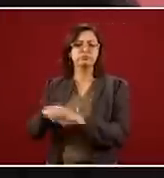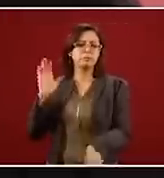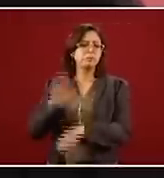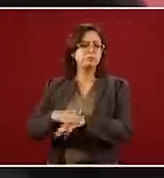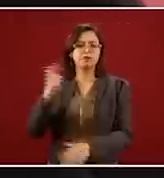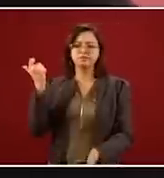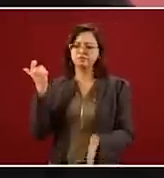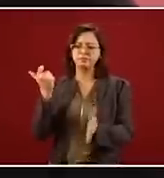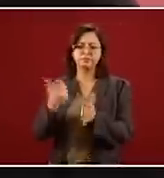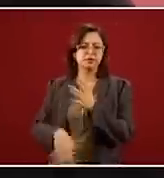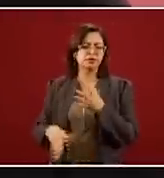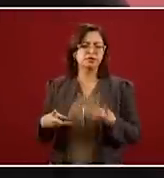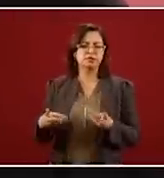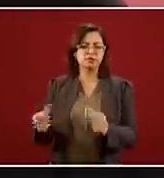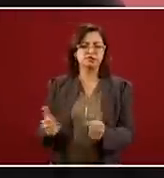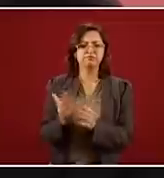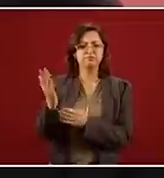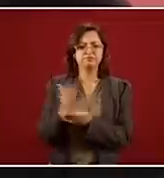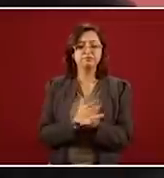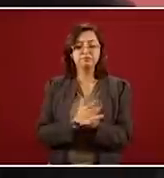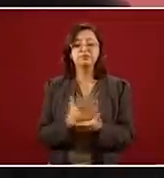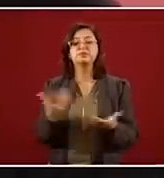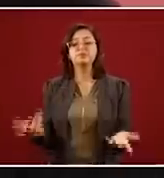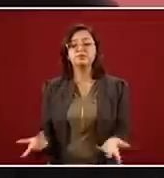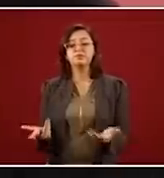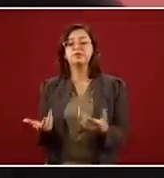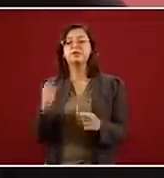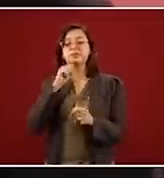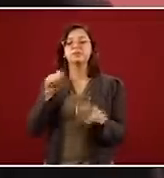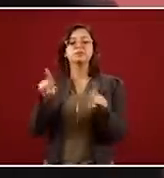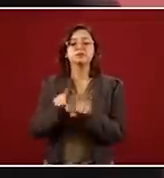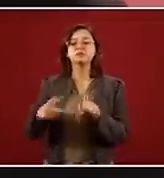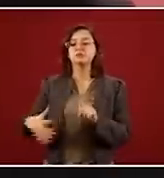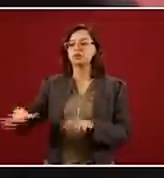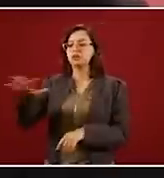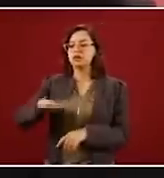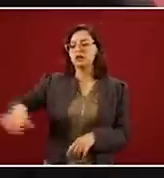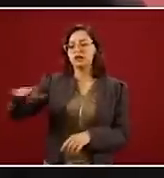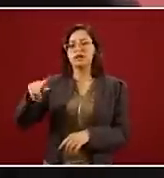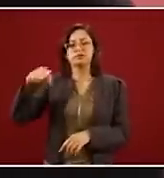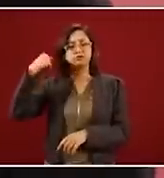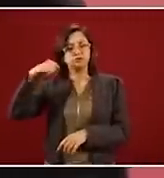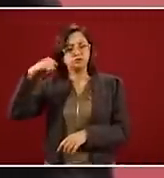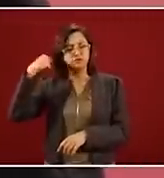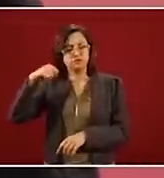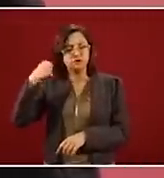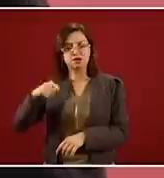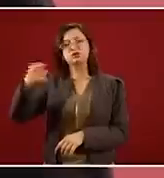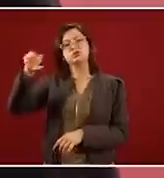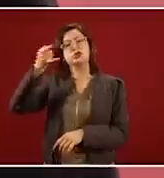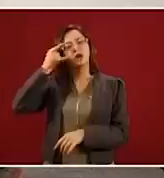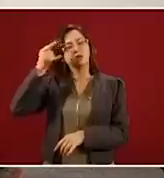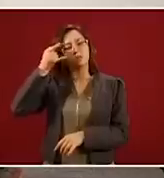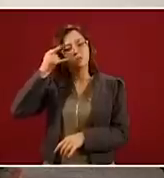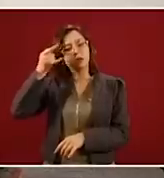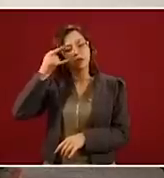barata, independientemente de que ya en estas zonas, sobre todo en el litoral de Tabasco, en el litoral de Campeche